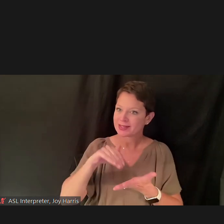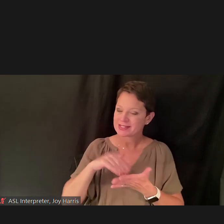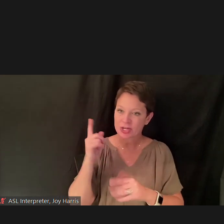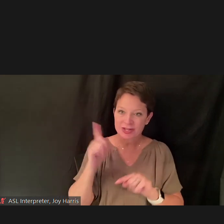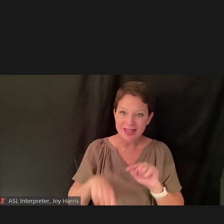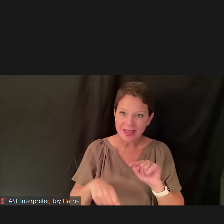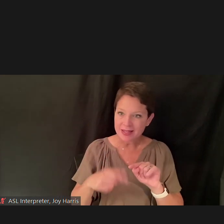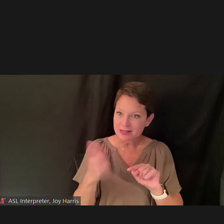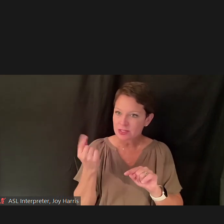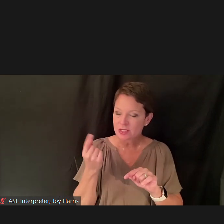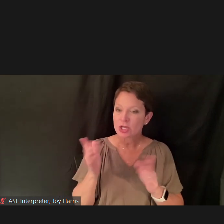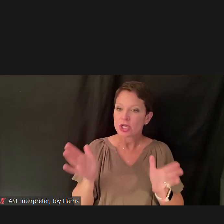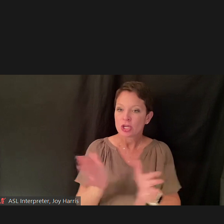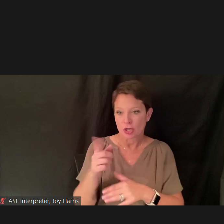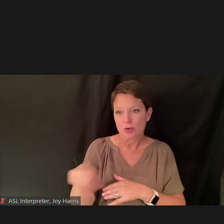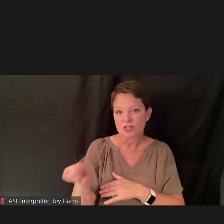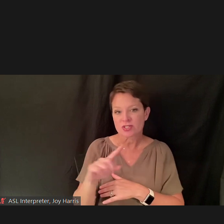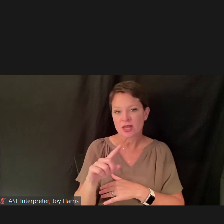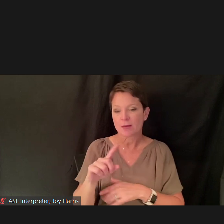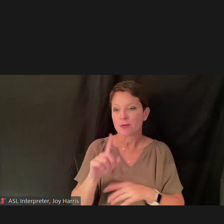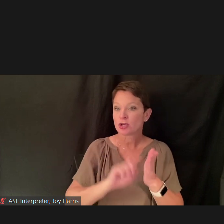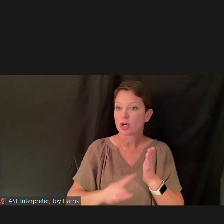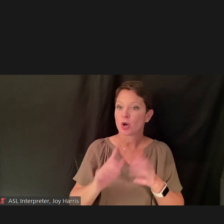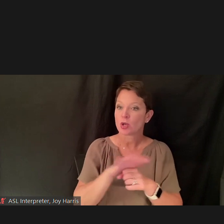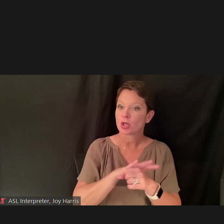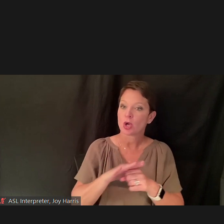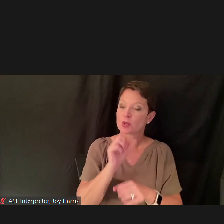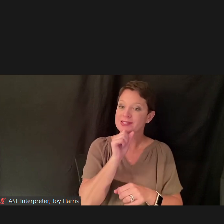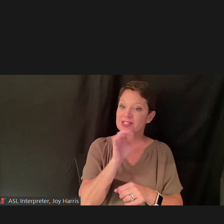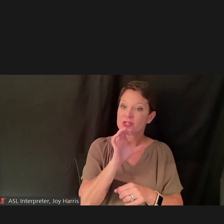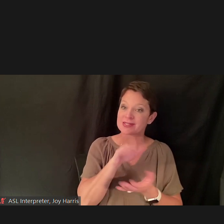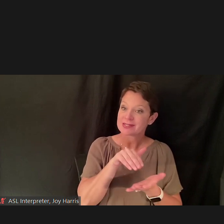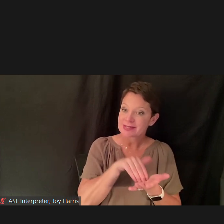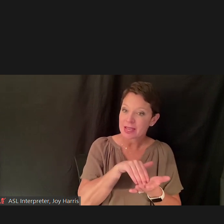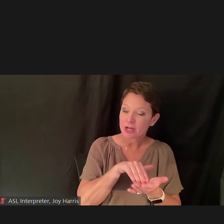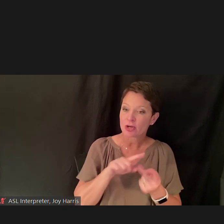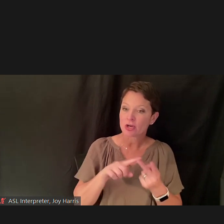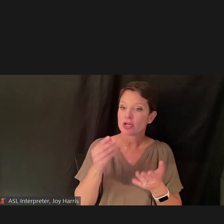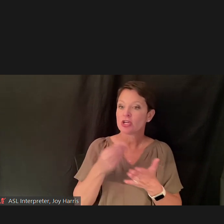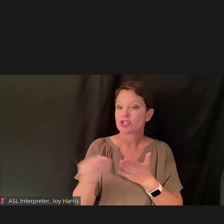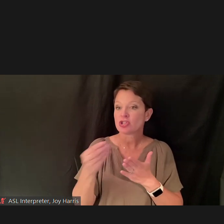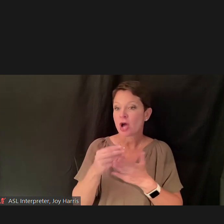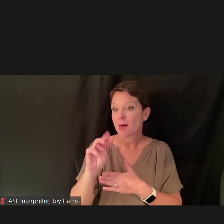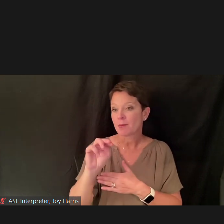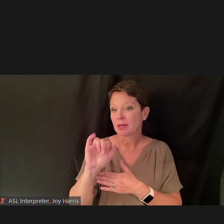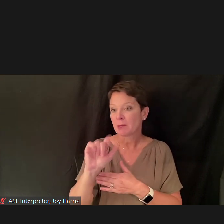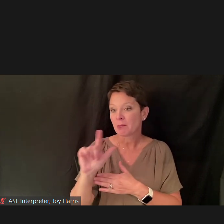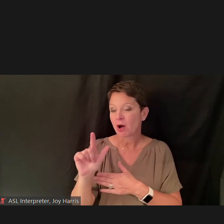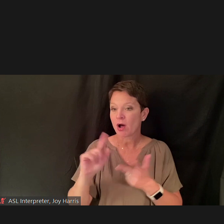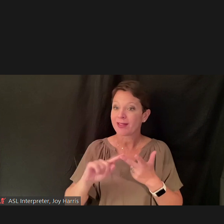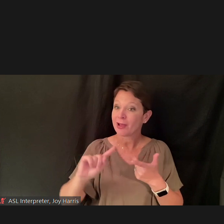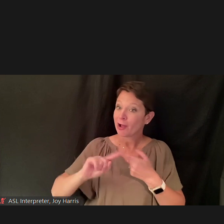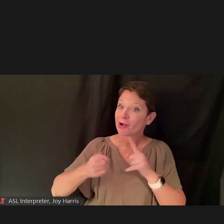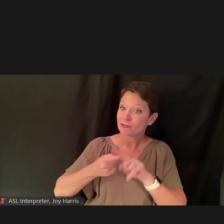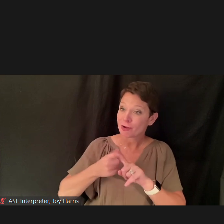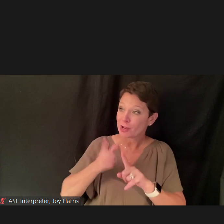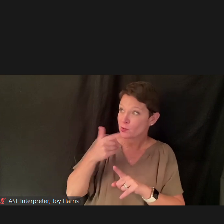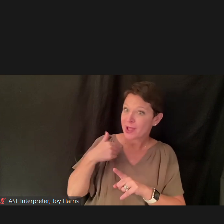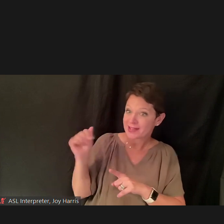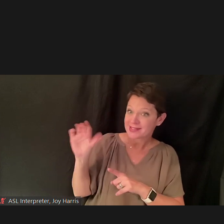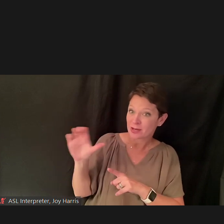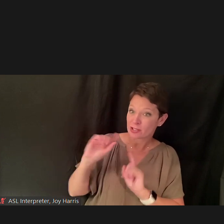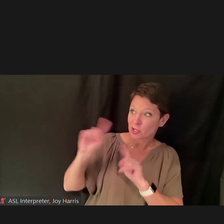Si su cliente no puede llegar a un centro de enfriamiento, puede ir a un centro para envejecientes, un